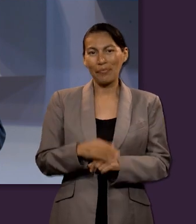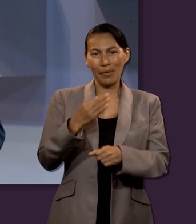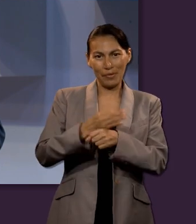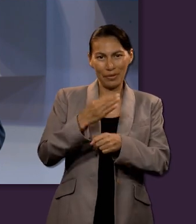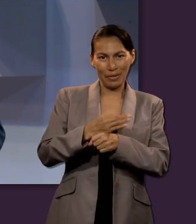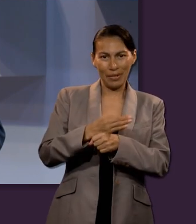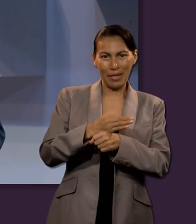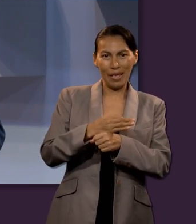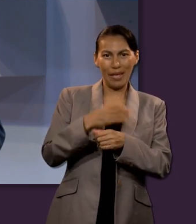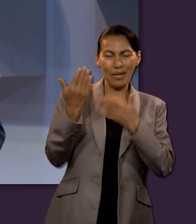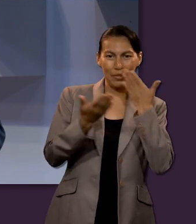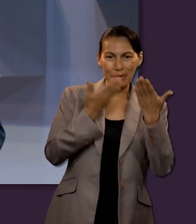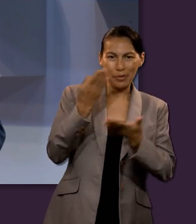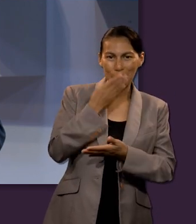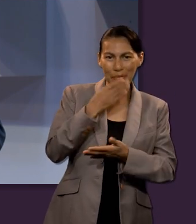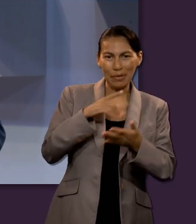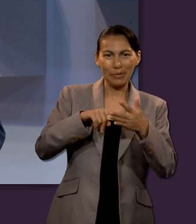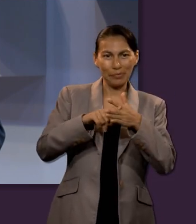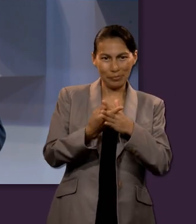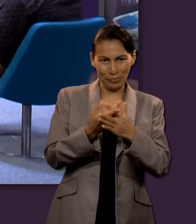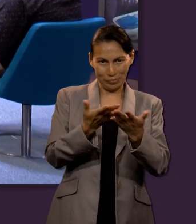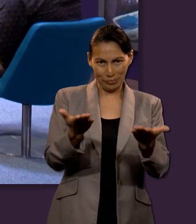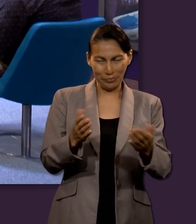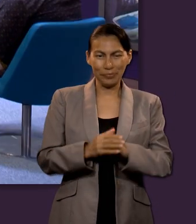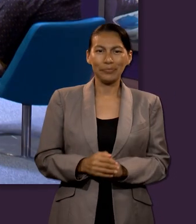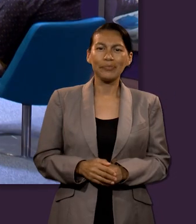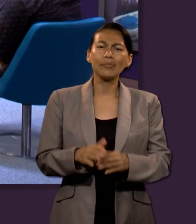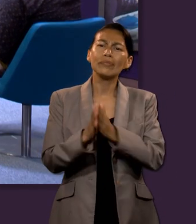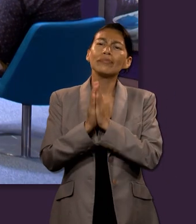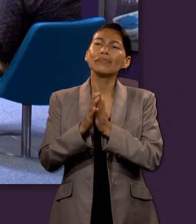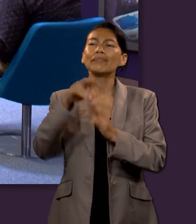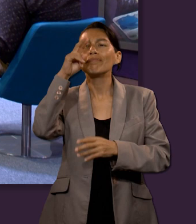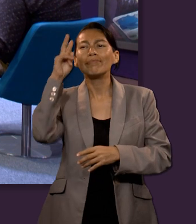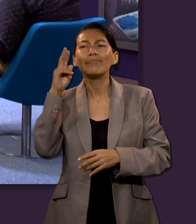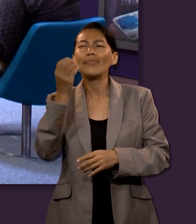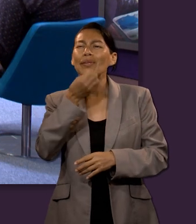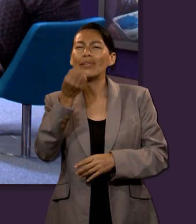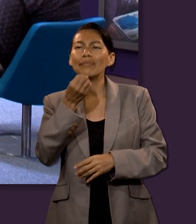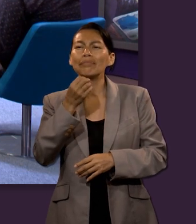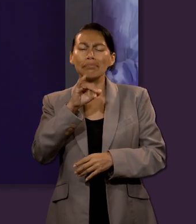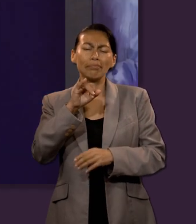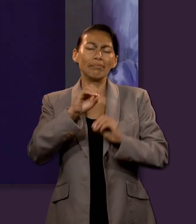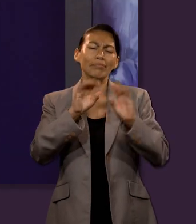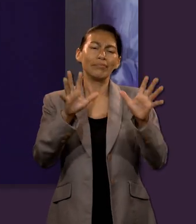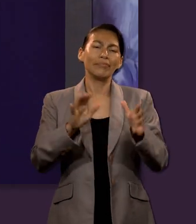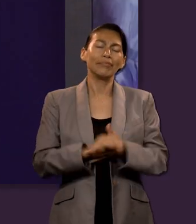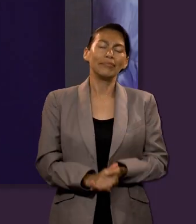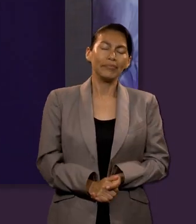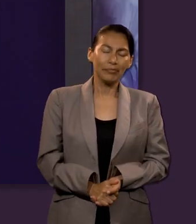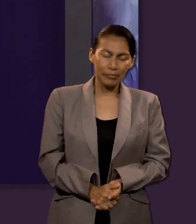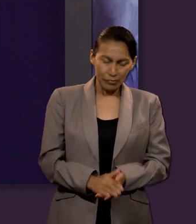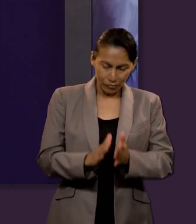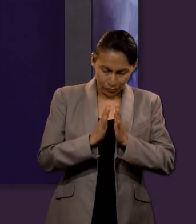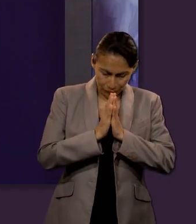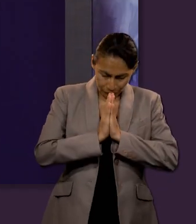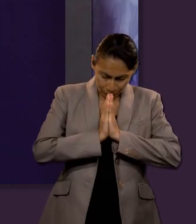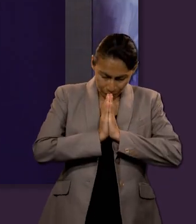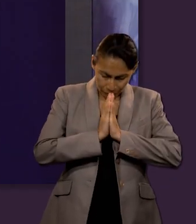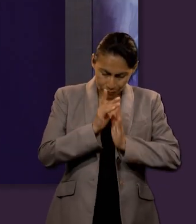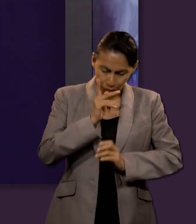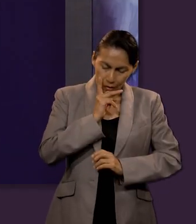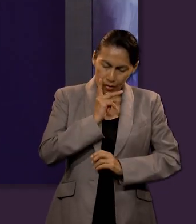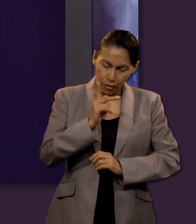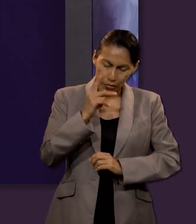estudio de la biblia haciendo una relación le voy a pedir avales y nos dirigimos padre nuestro que estás en los cielos santificado